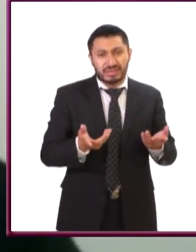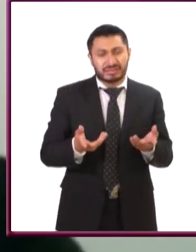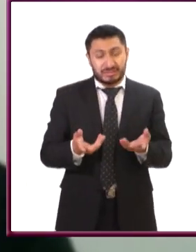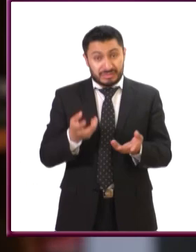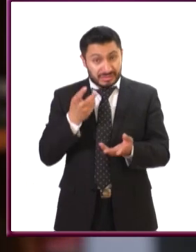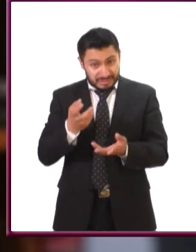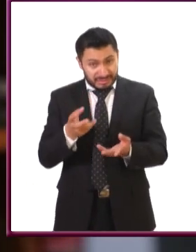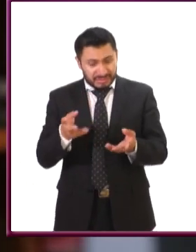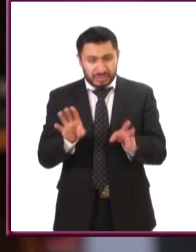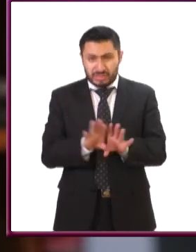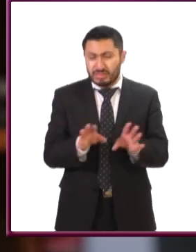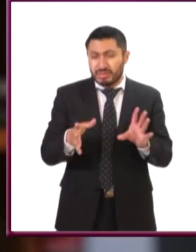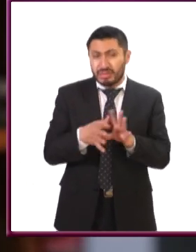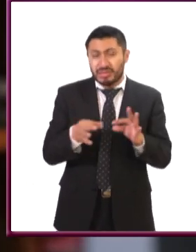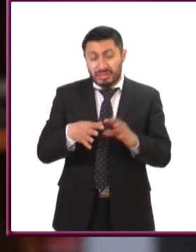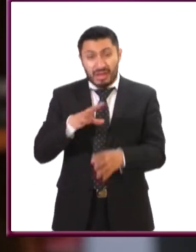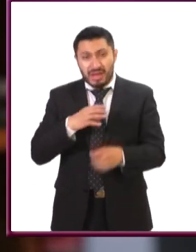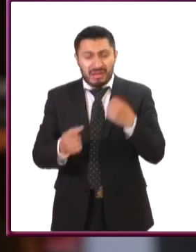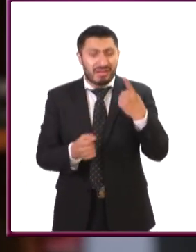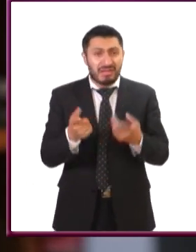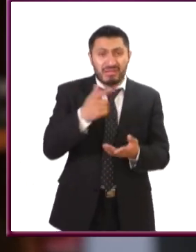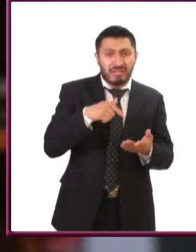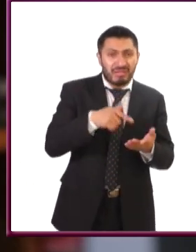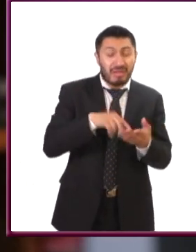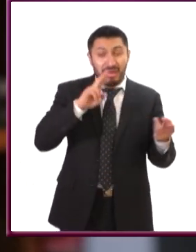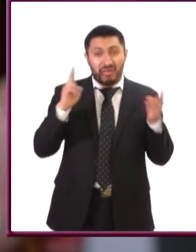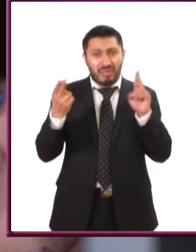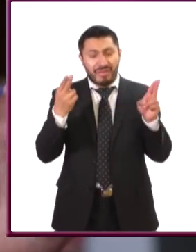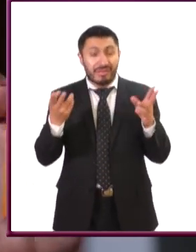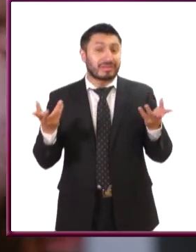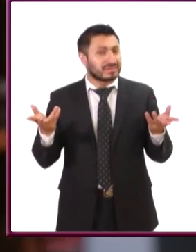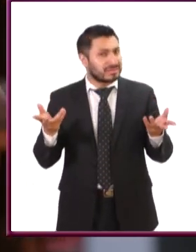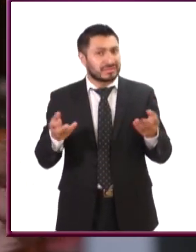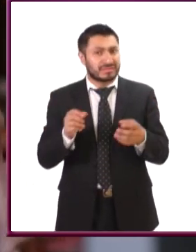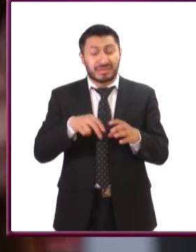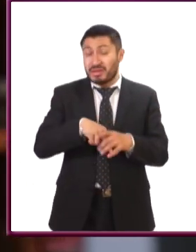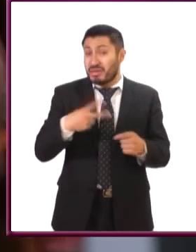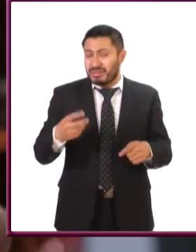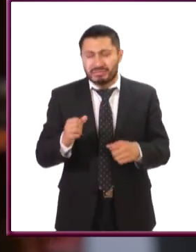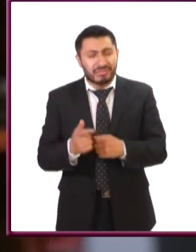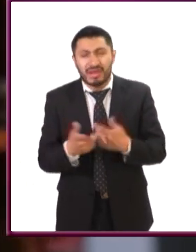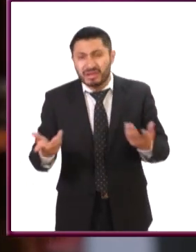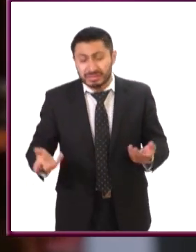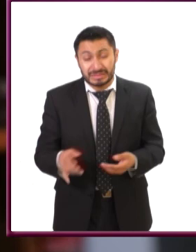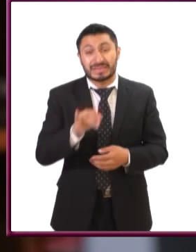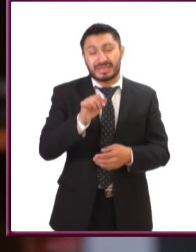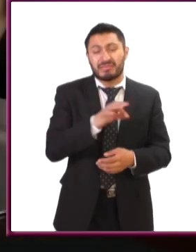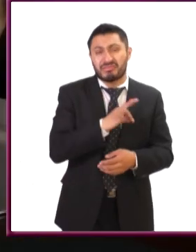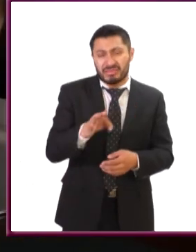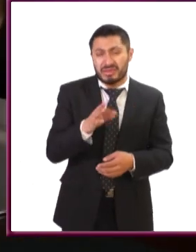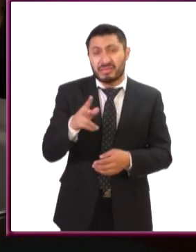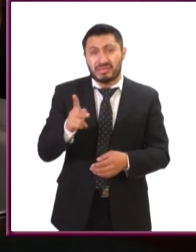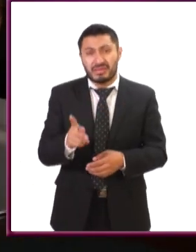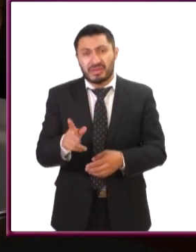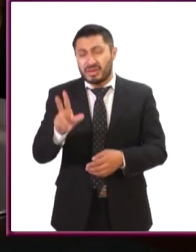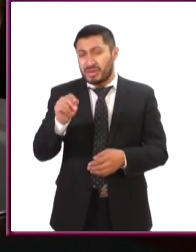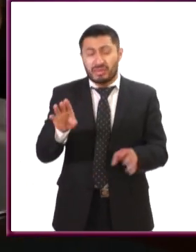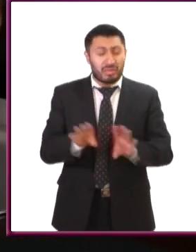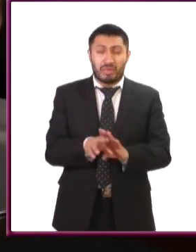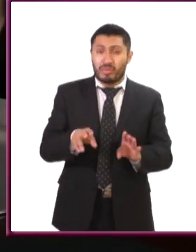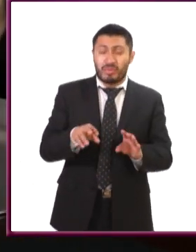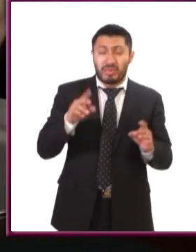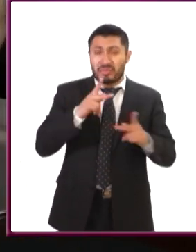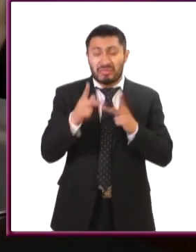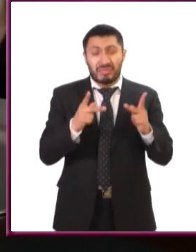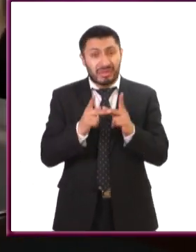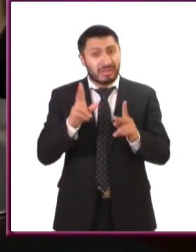hacer el vacío. ¿Y podríamos decir que existen lugares en el universo donde existe vacío? Sí lo podemos decir,